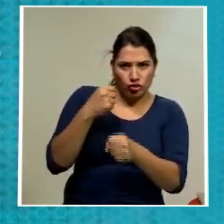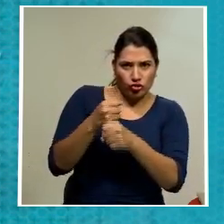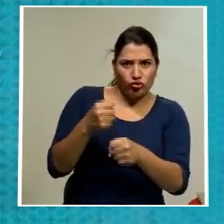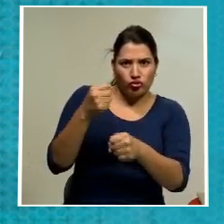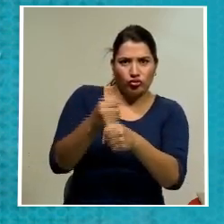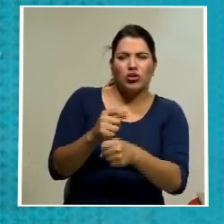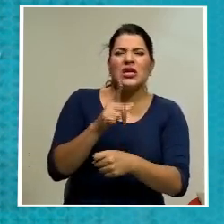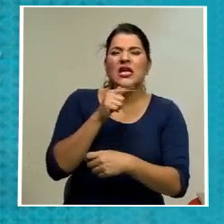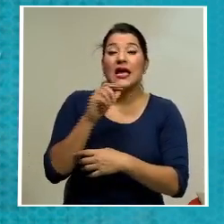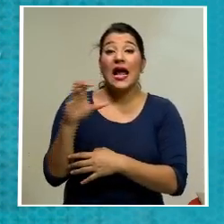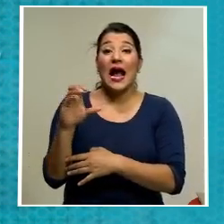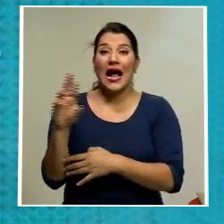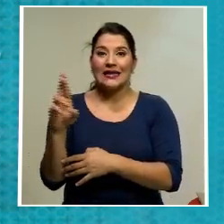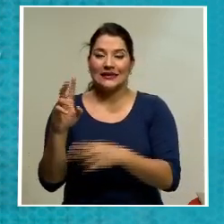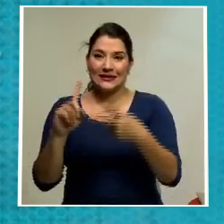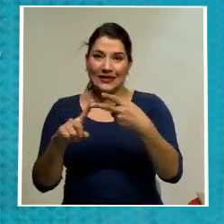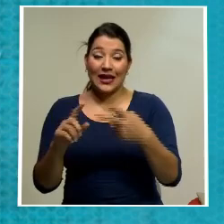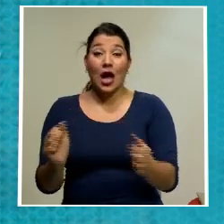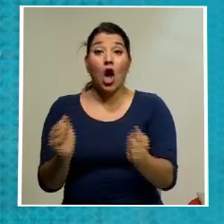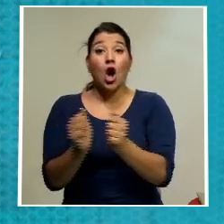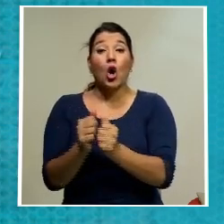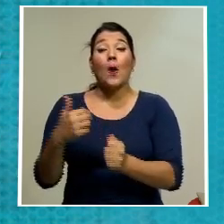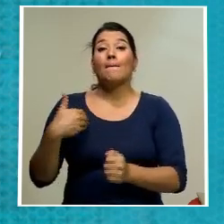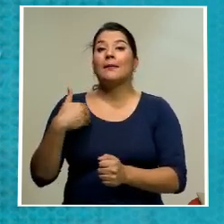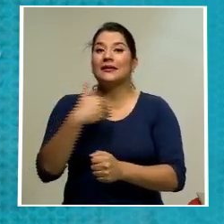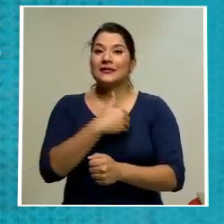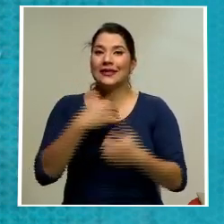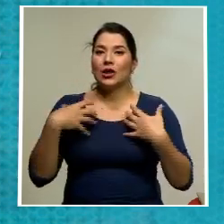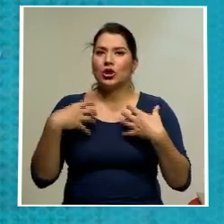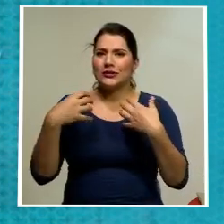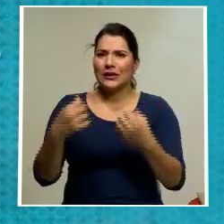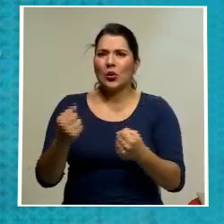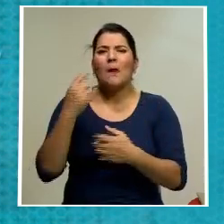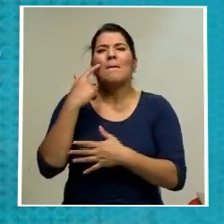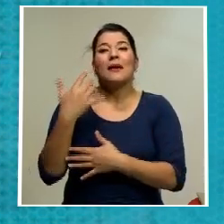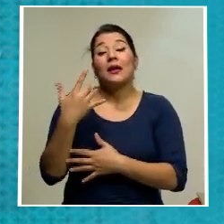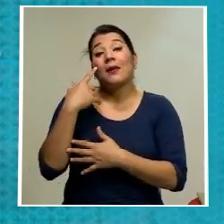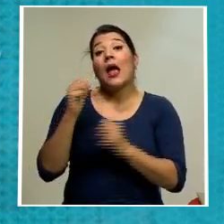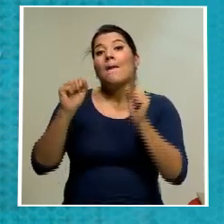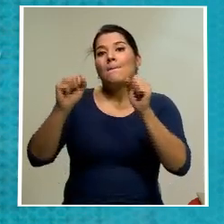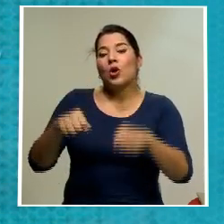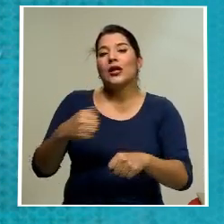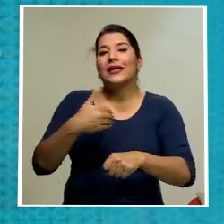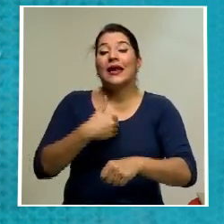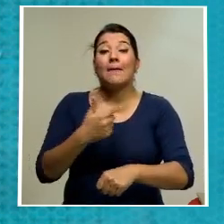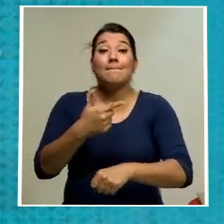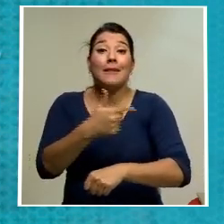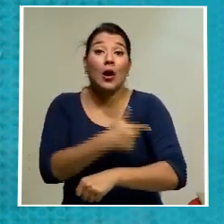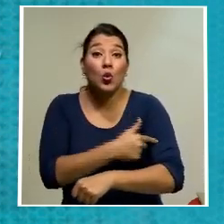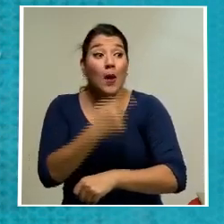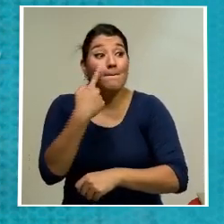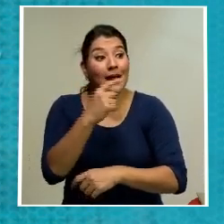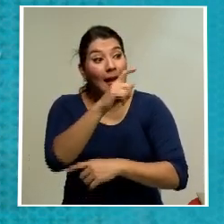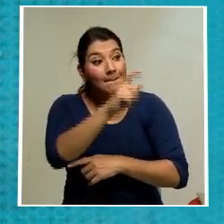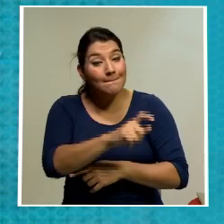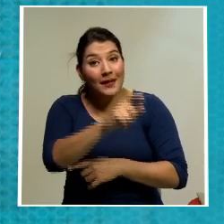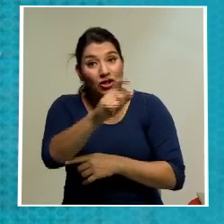la Cancillería con el Ministerio de Salud para tener también vacunas disponibles para la